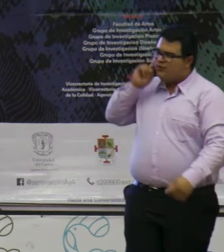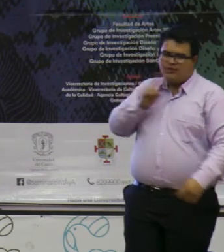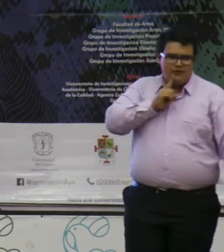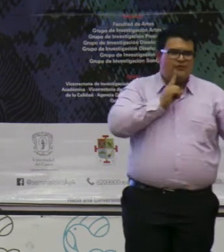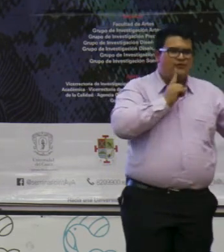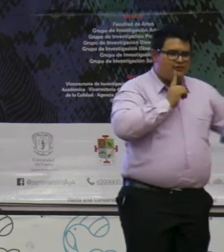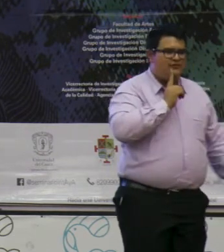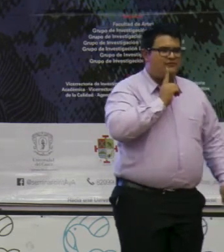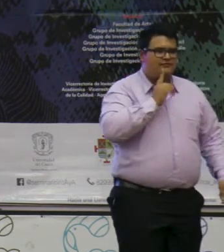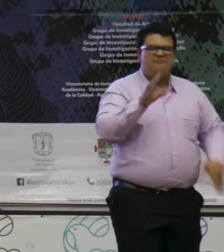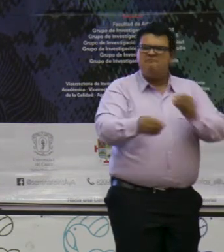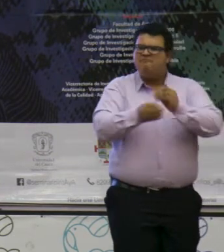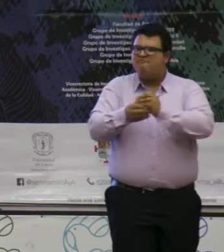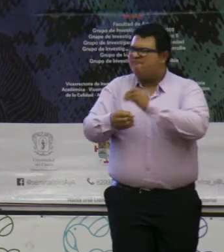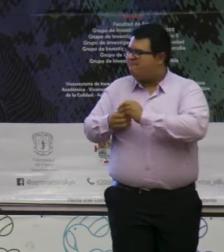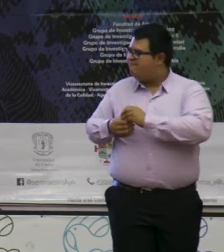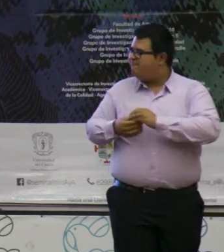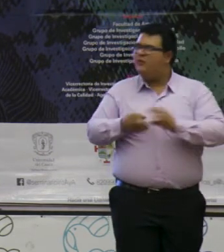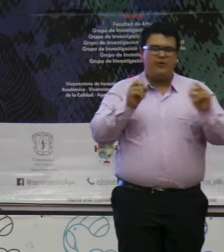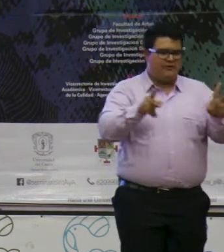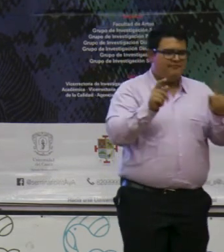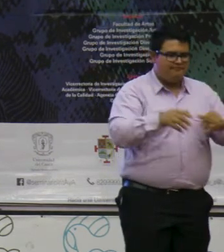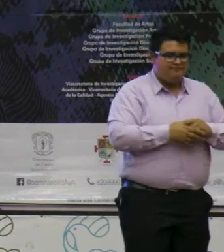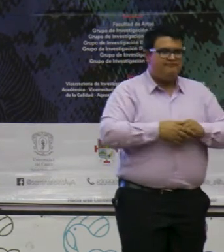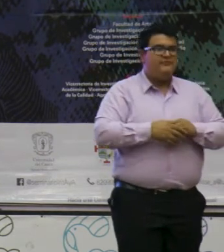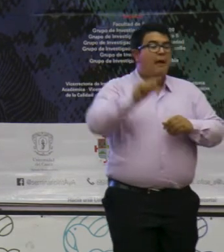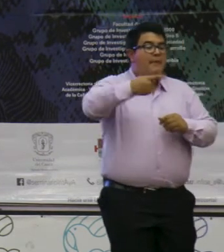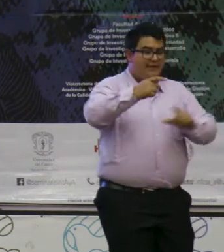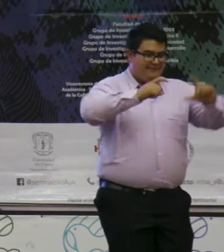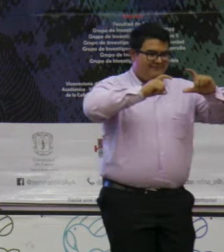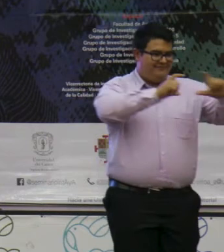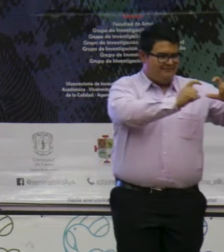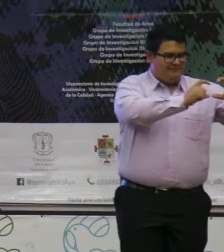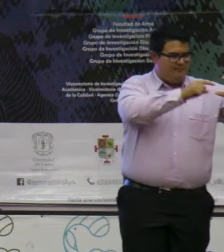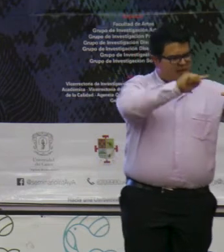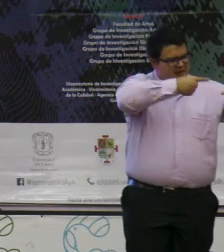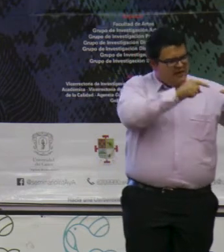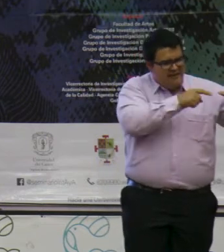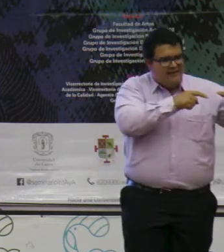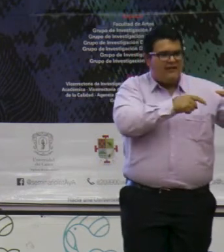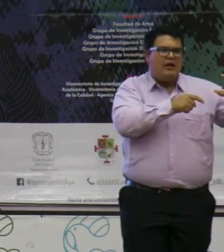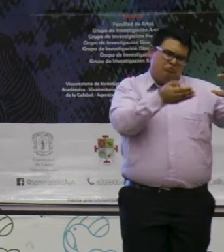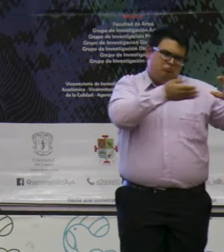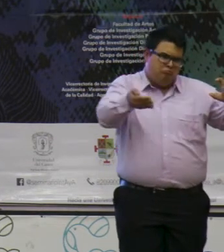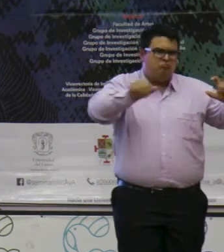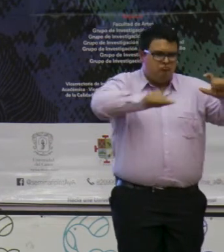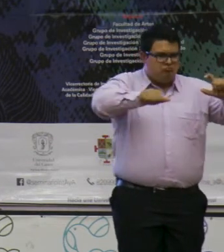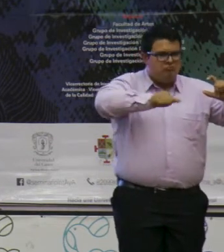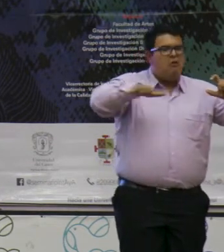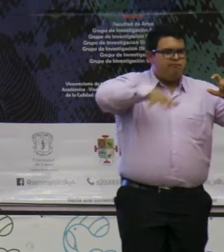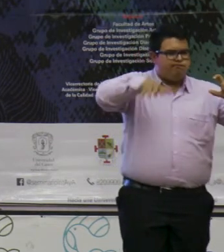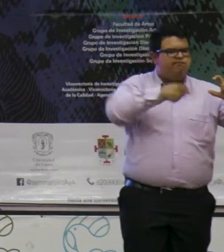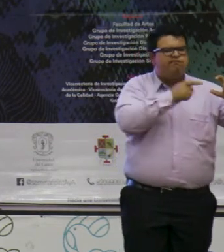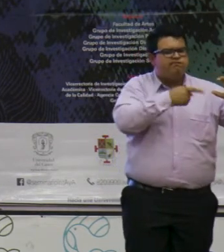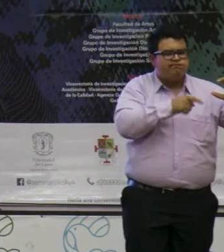Sordos. ¿Qué más? Bien. Esta primera ilustración hace parte de una práctica que vamos a revisar ahora, que tiene que ver